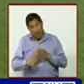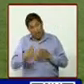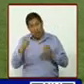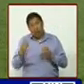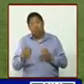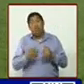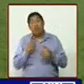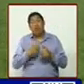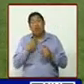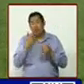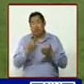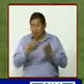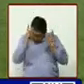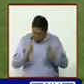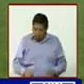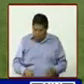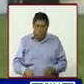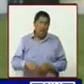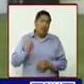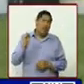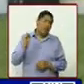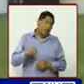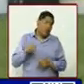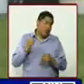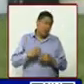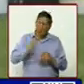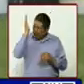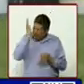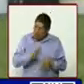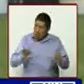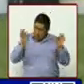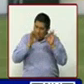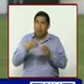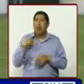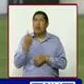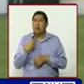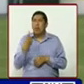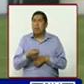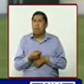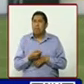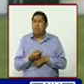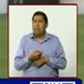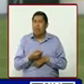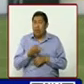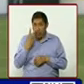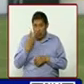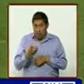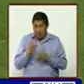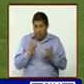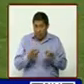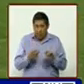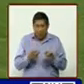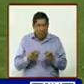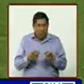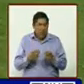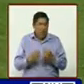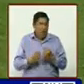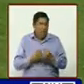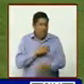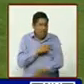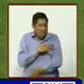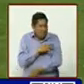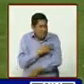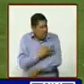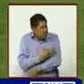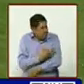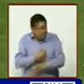ante todo, tienes que ser una buena persona. Sí, es lo más importante. Yo siempre lo he visto así, ¿sabes? La fortaleza